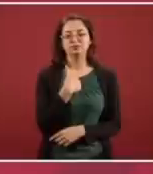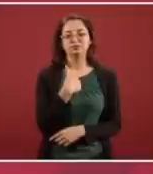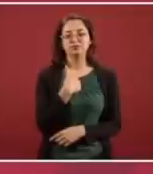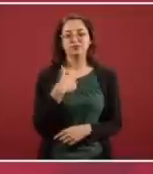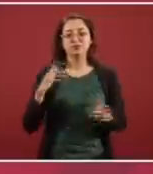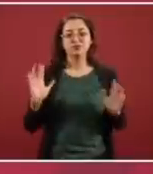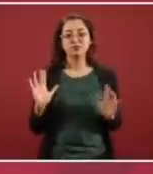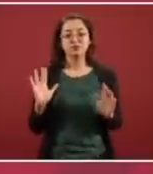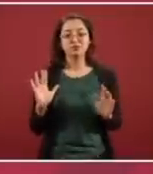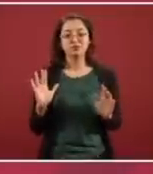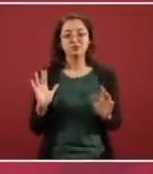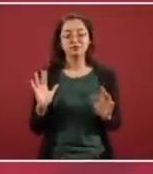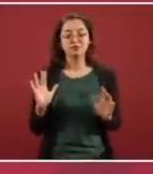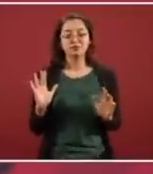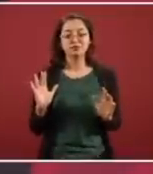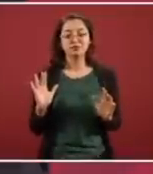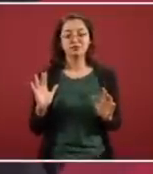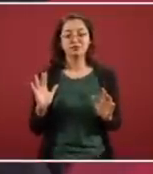si no fuese